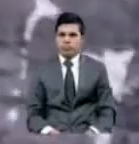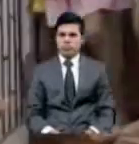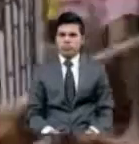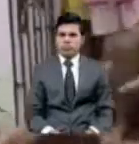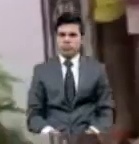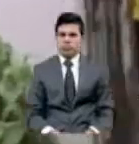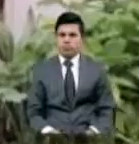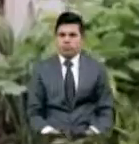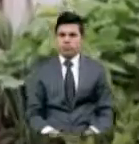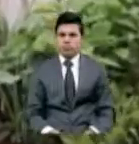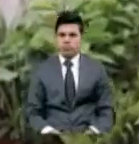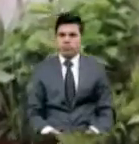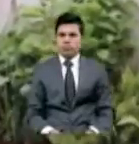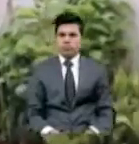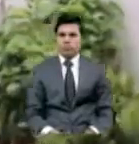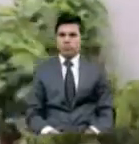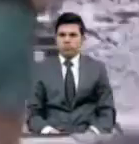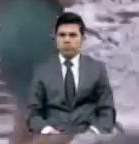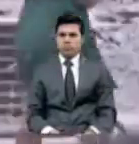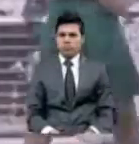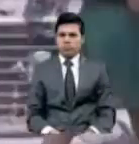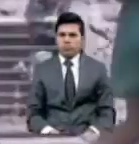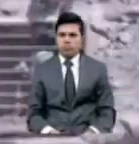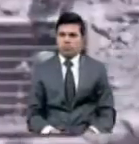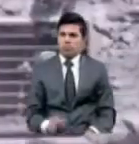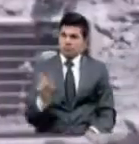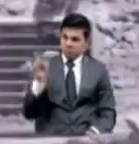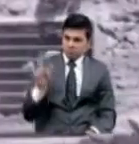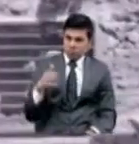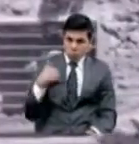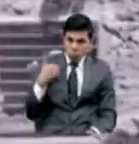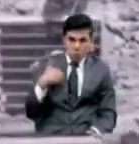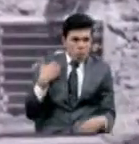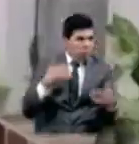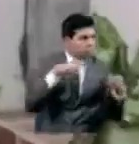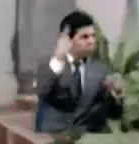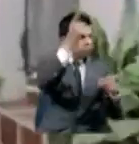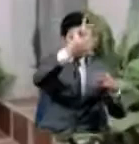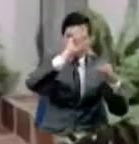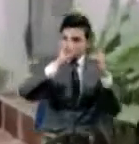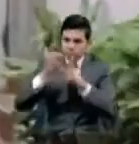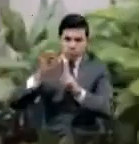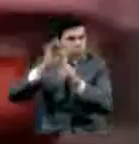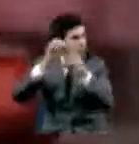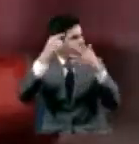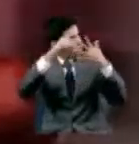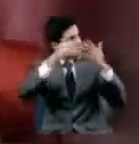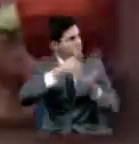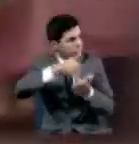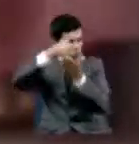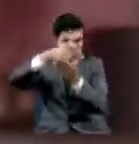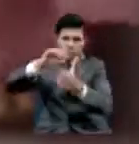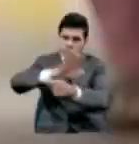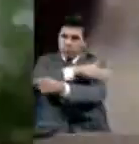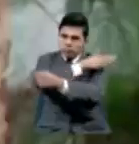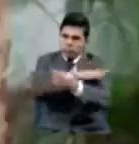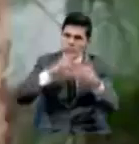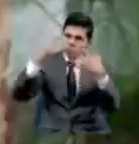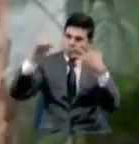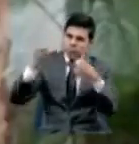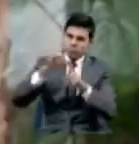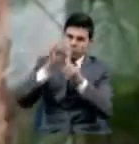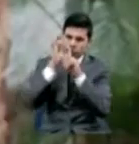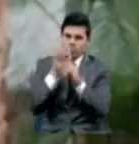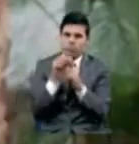Este artista, a su corta edad, ha logrado obtener reconocimientos y nominaciones a importantes premios de la música.